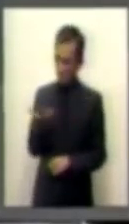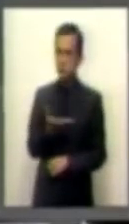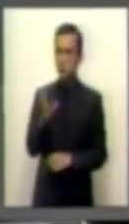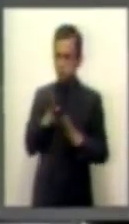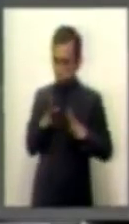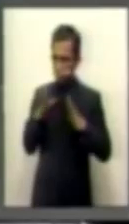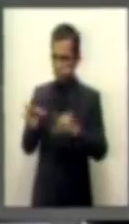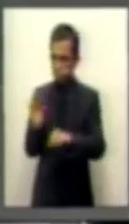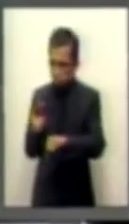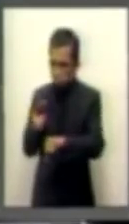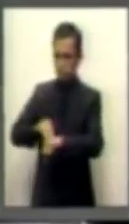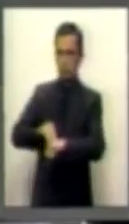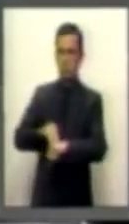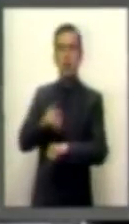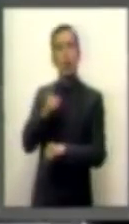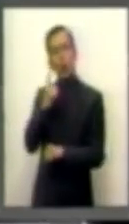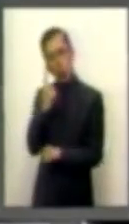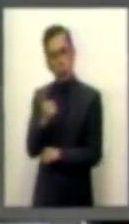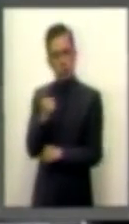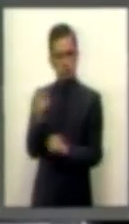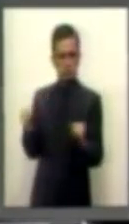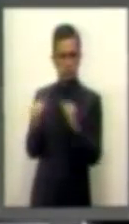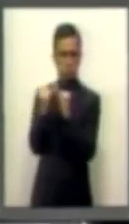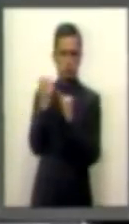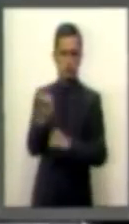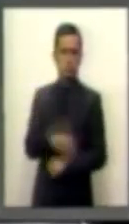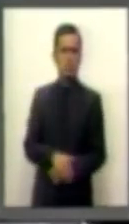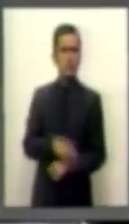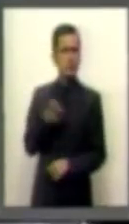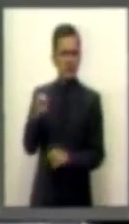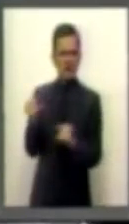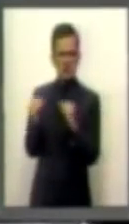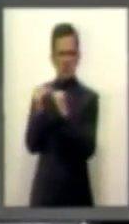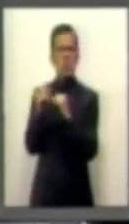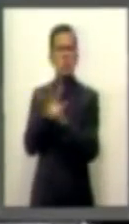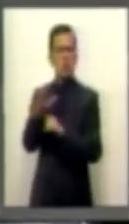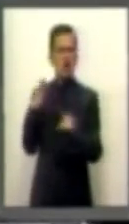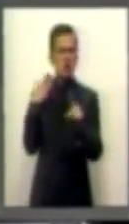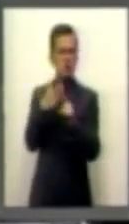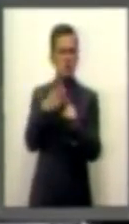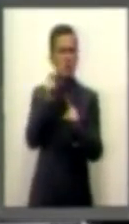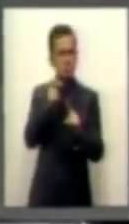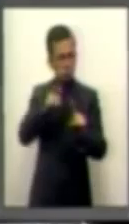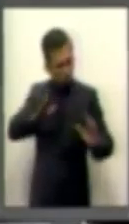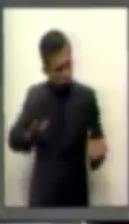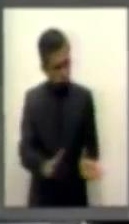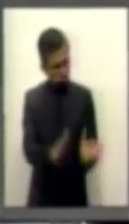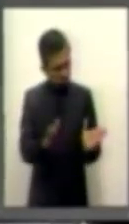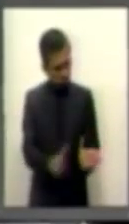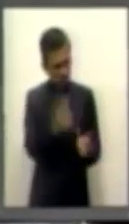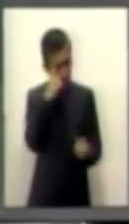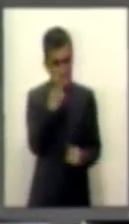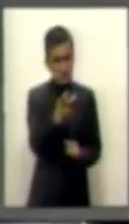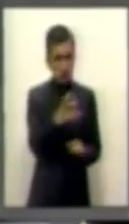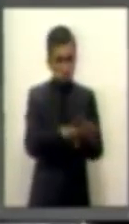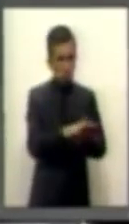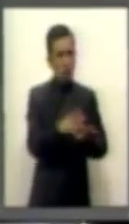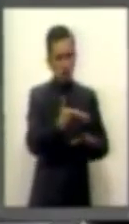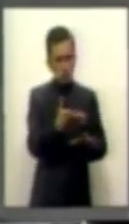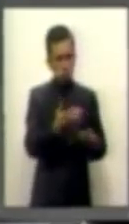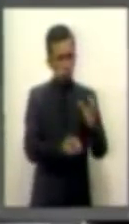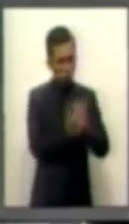objetivo de esta institución será incentivar y promover el desarrollo de estas unidades económicas además de transmitir